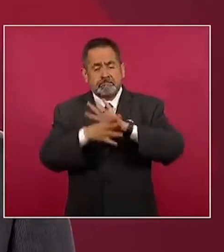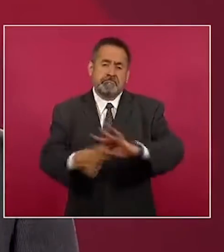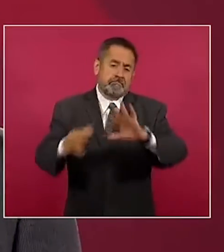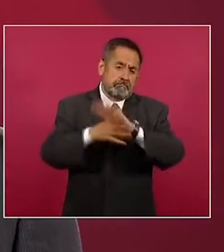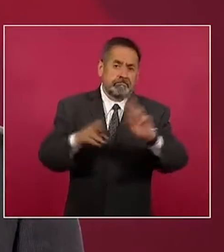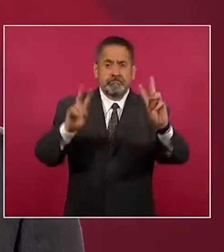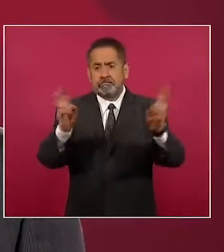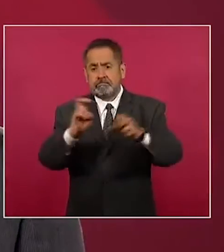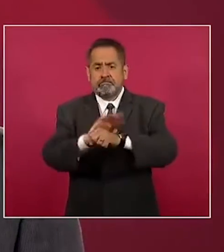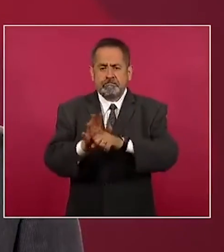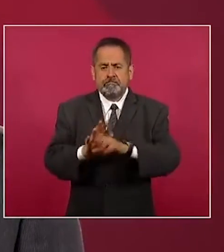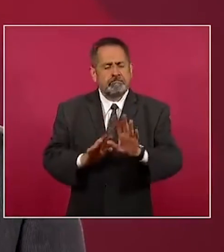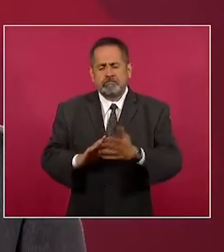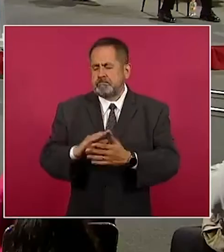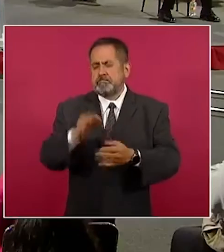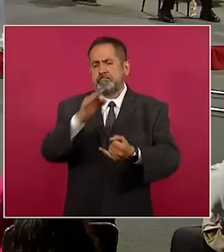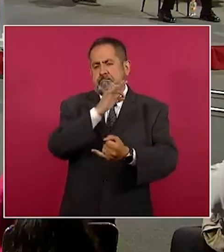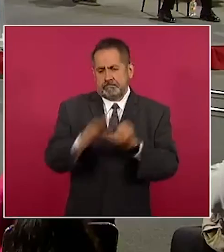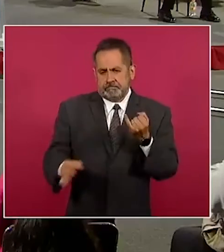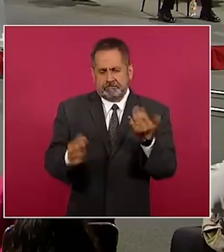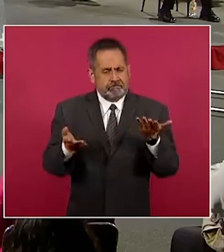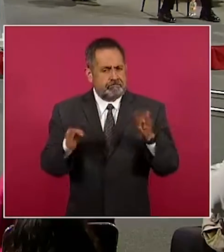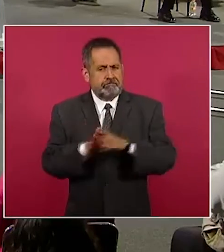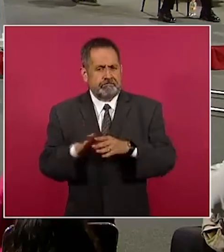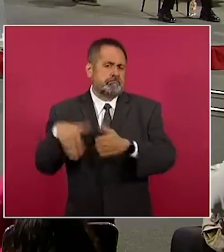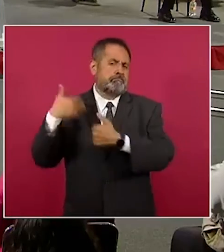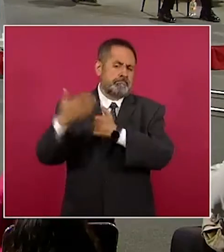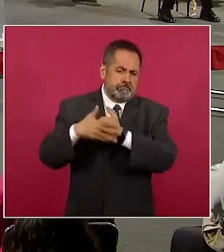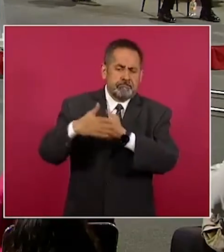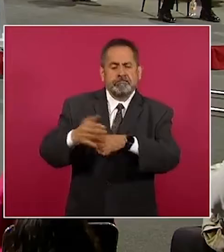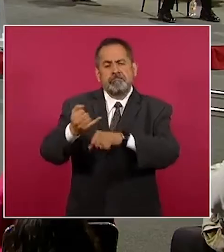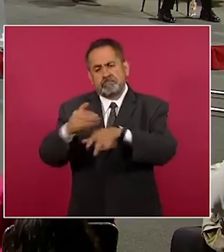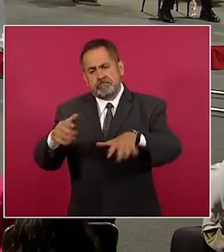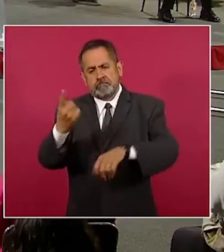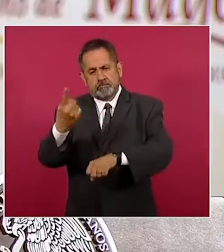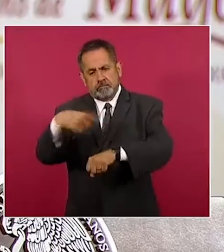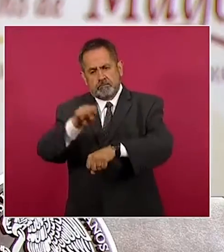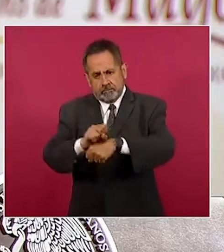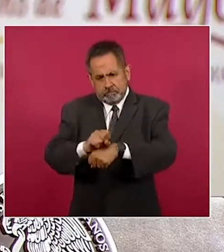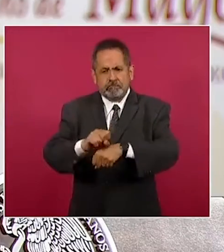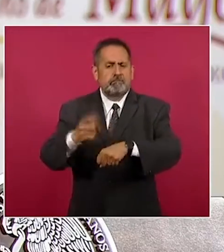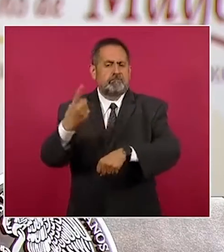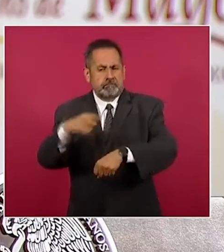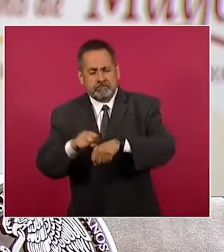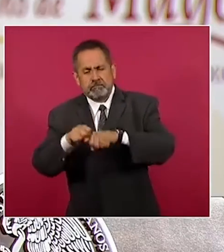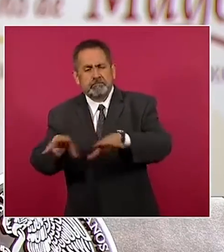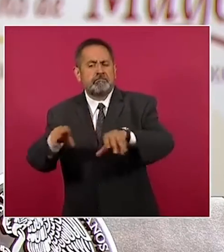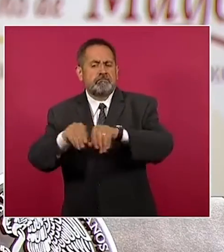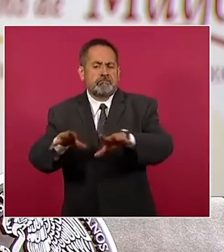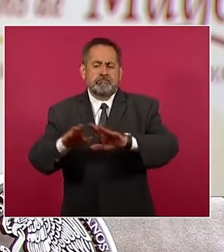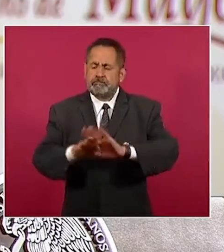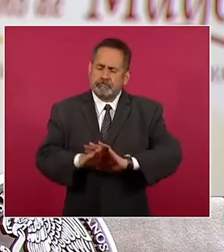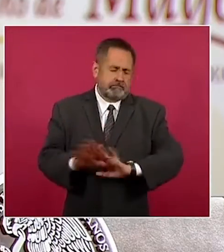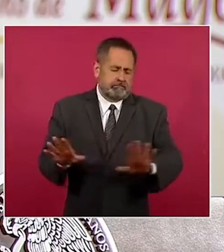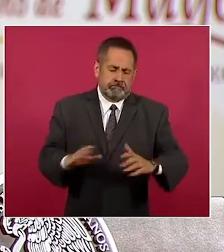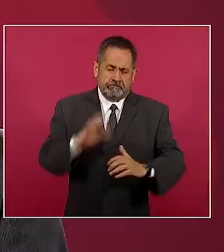una etapa todavía delicada para decidir o para recomendar que no se utilice el cubrebocas, pero pues no nos queda más que esperar la evolución